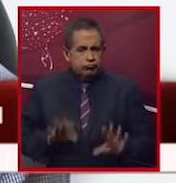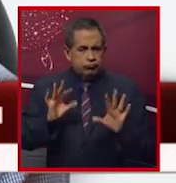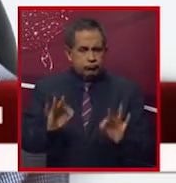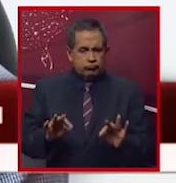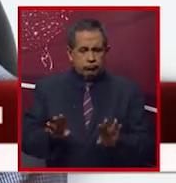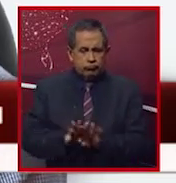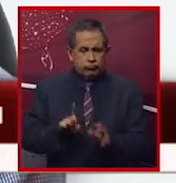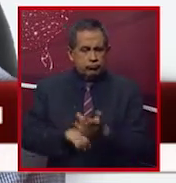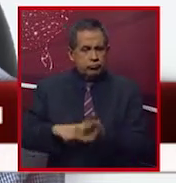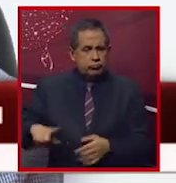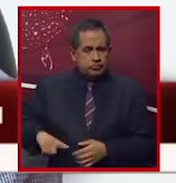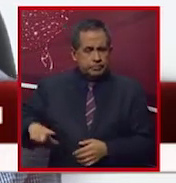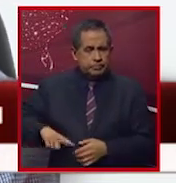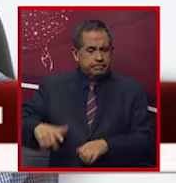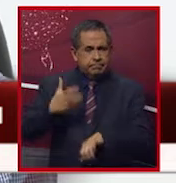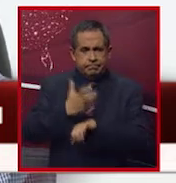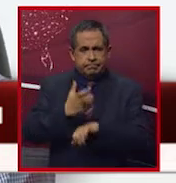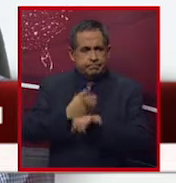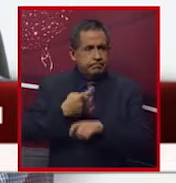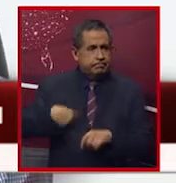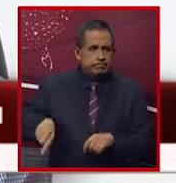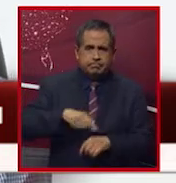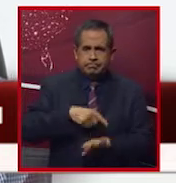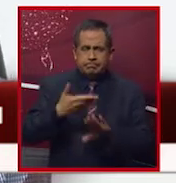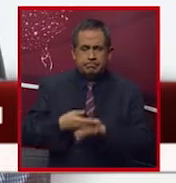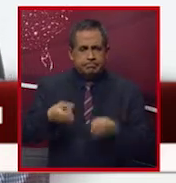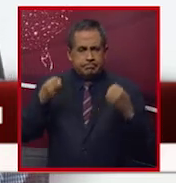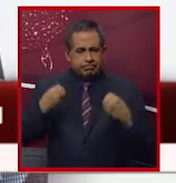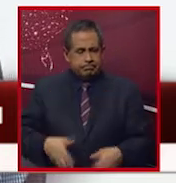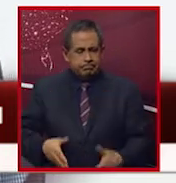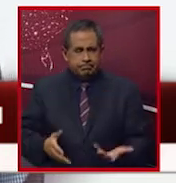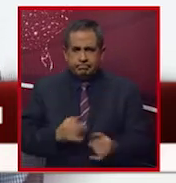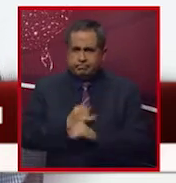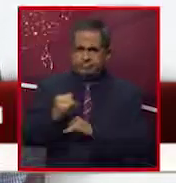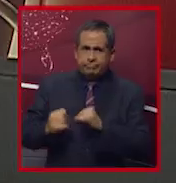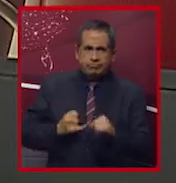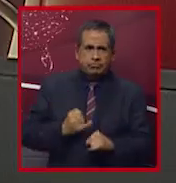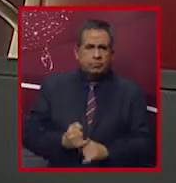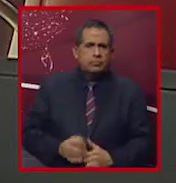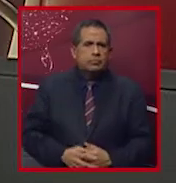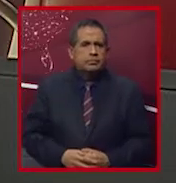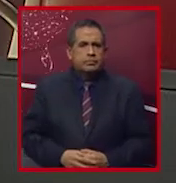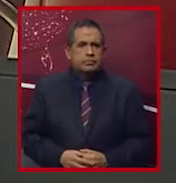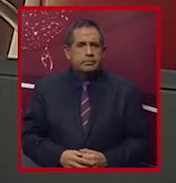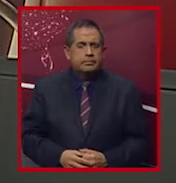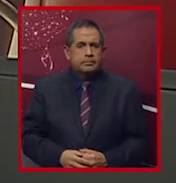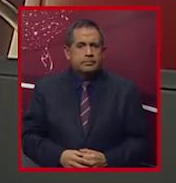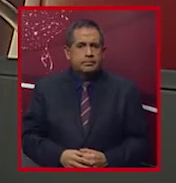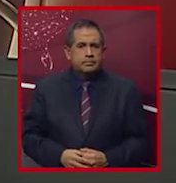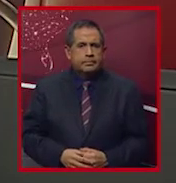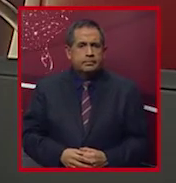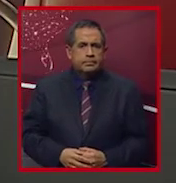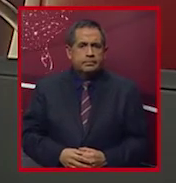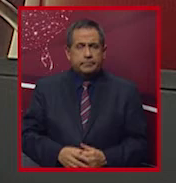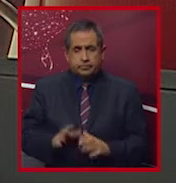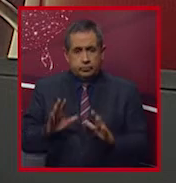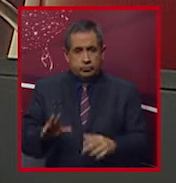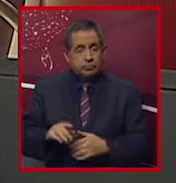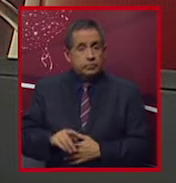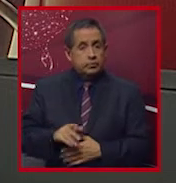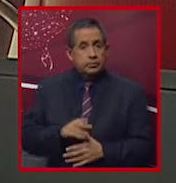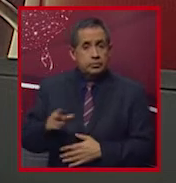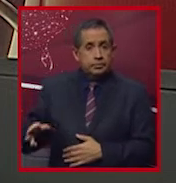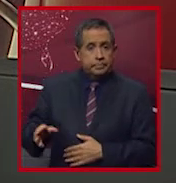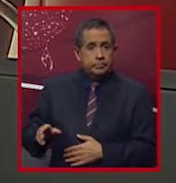del gobierno norteamericano que está afectando el comercio internacional. Bueno, y en su posición,